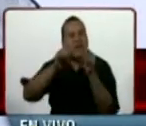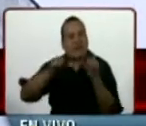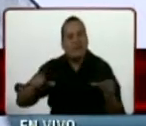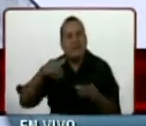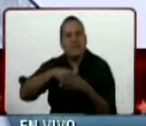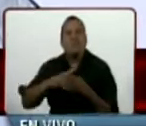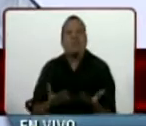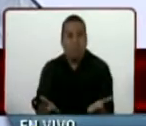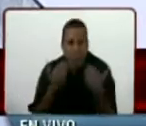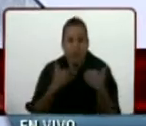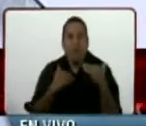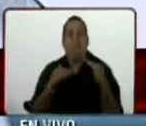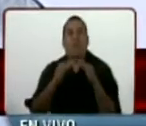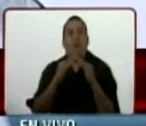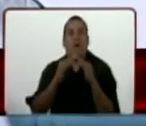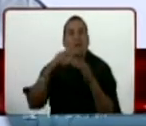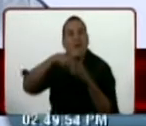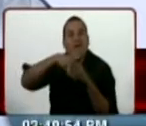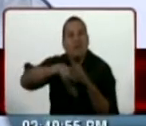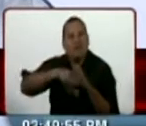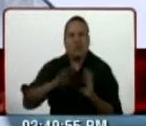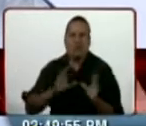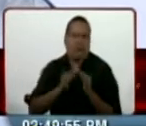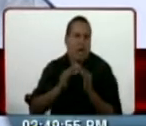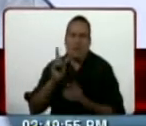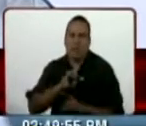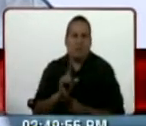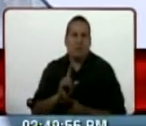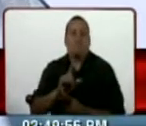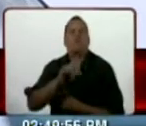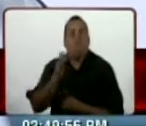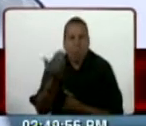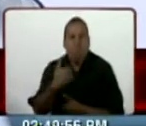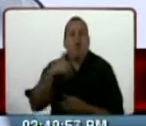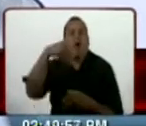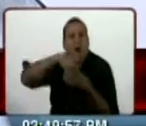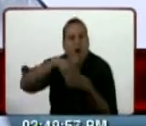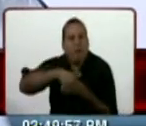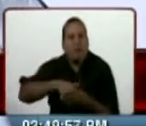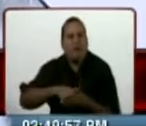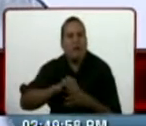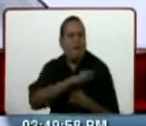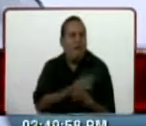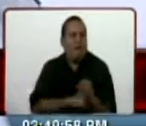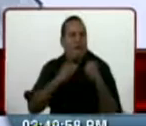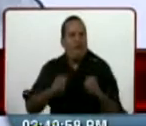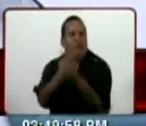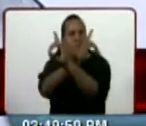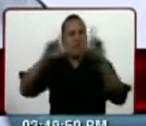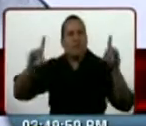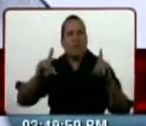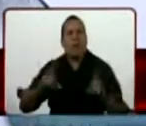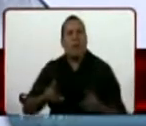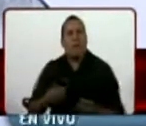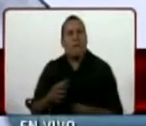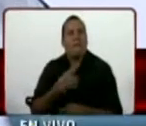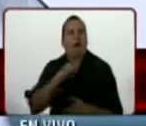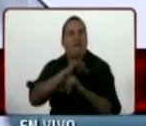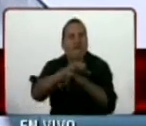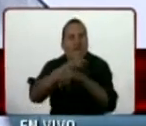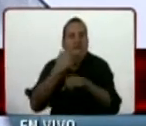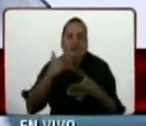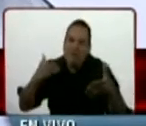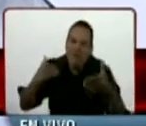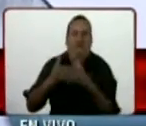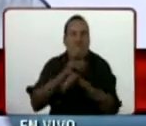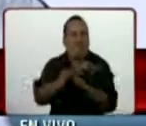votar para fortalecer la democracia venezolana. Vamos al remate perfecto. Remate